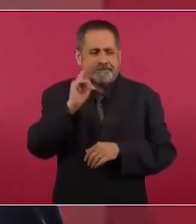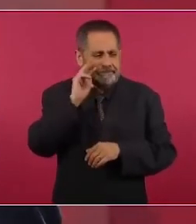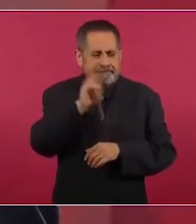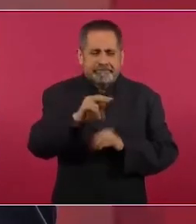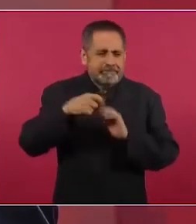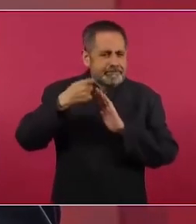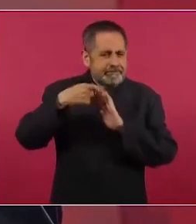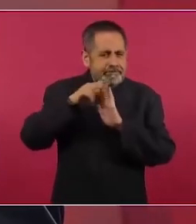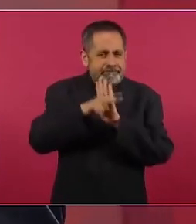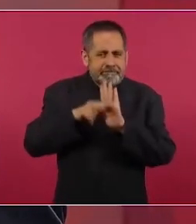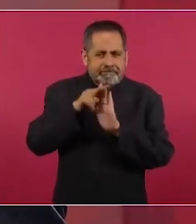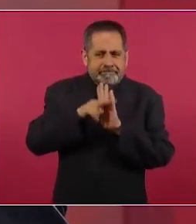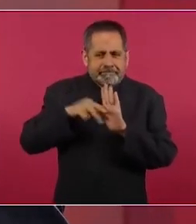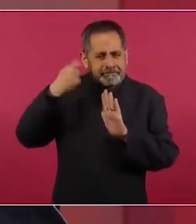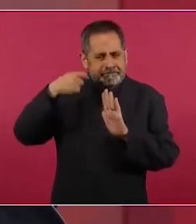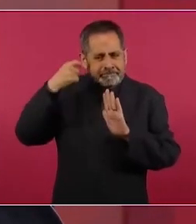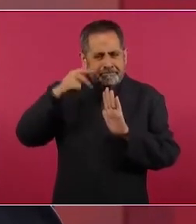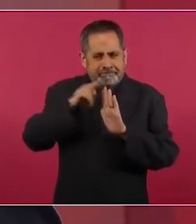video